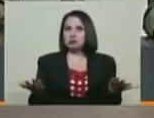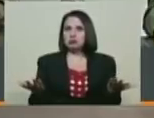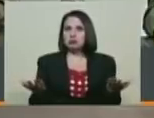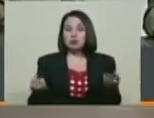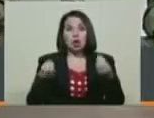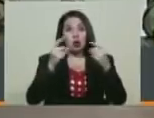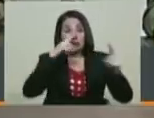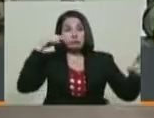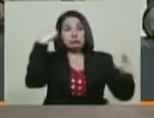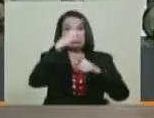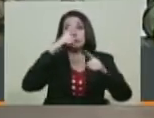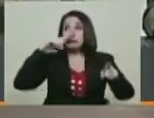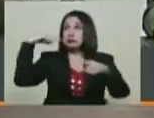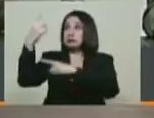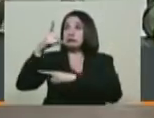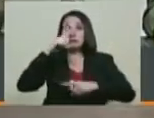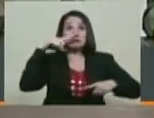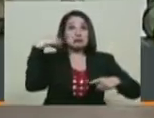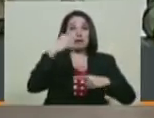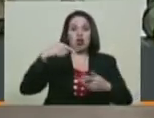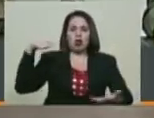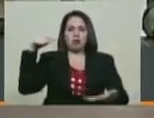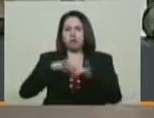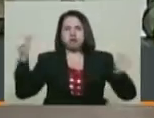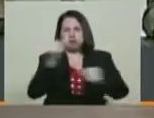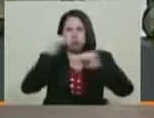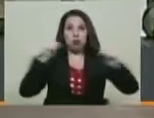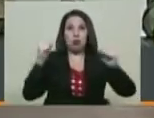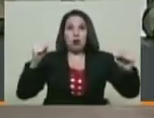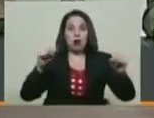Amenaza con apretar el botón nuclear.